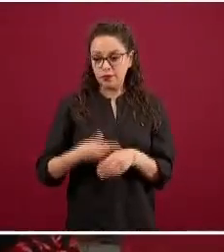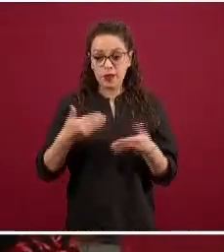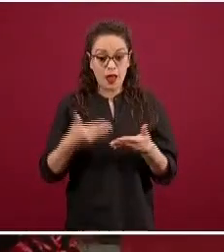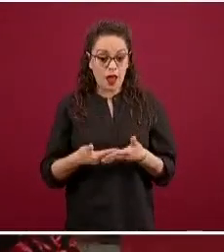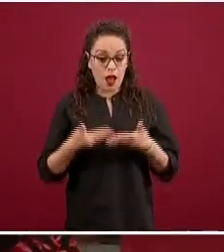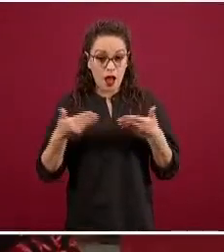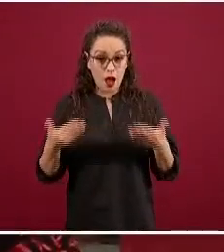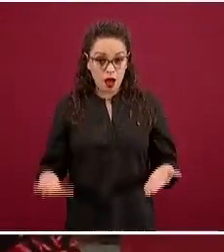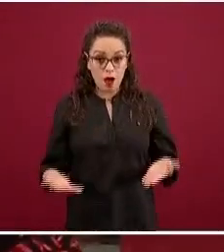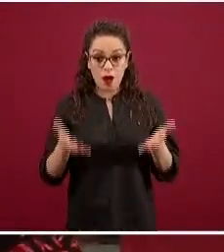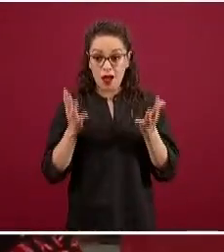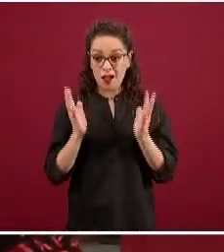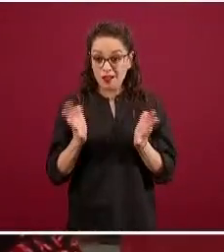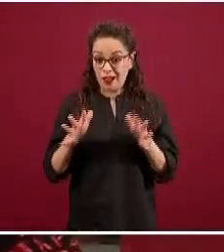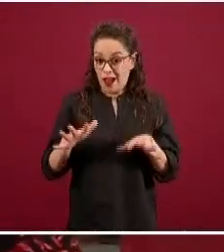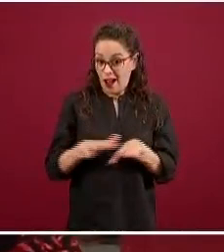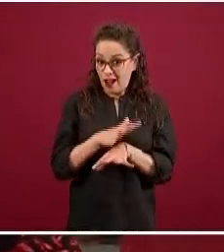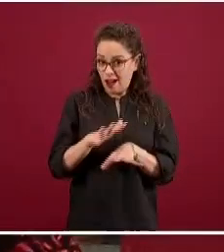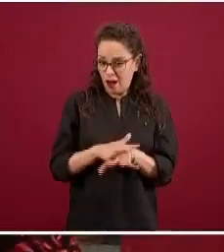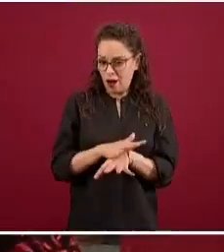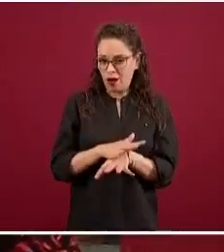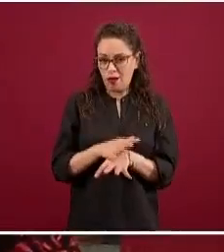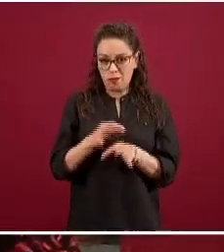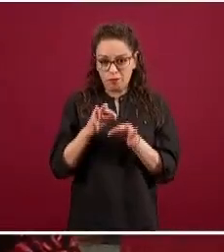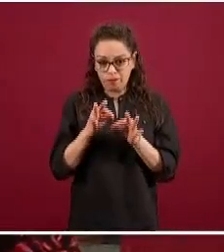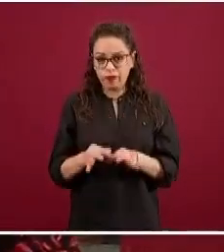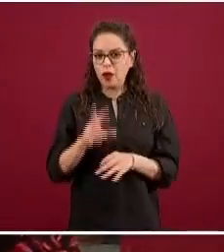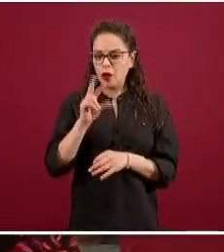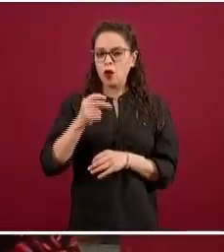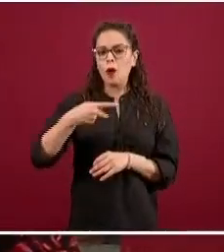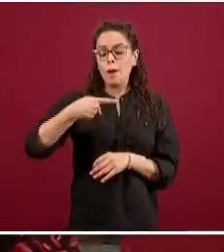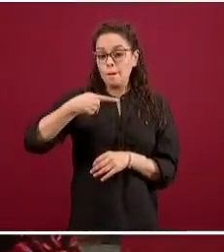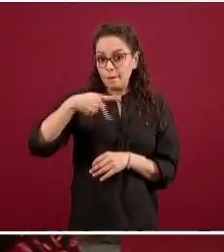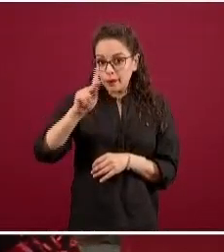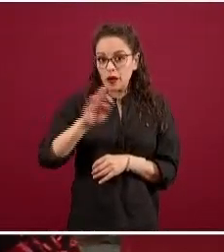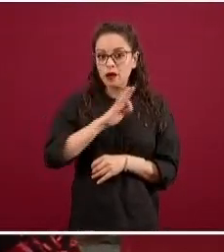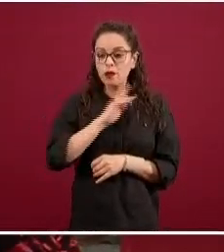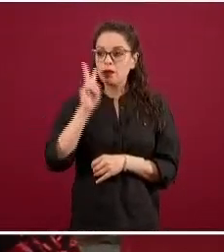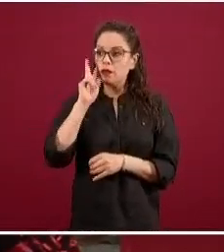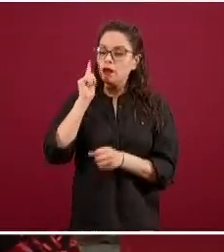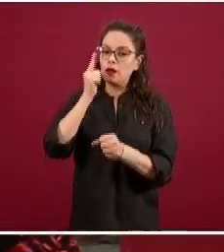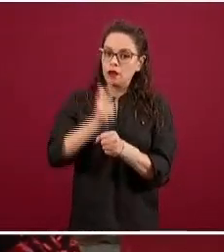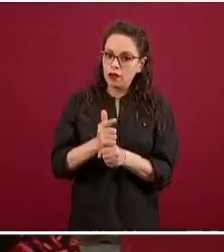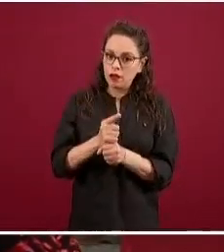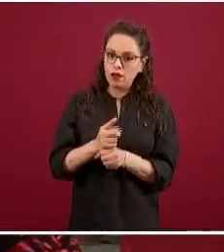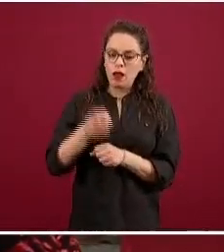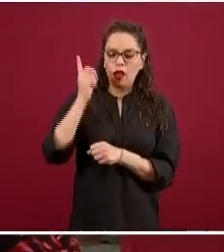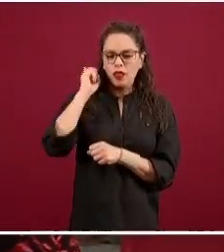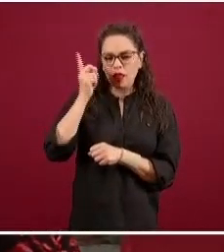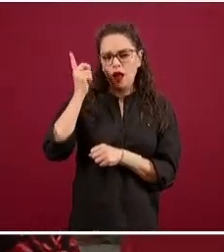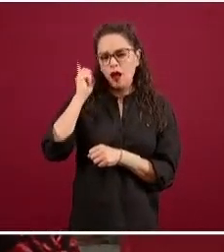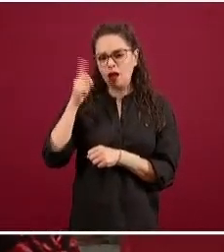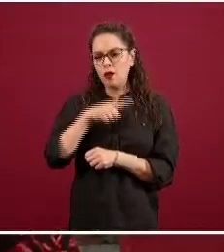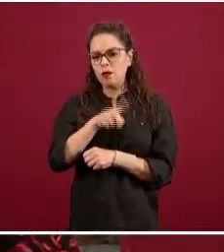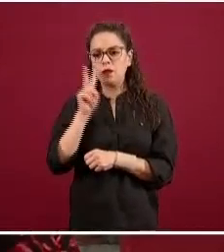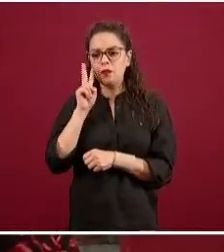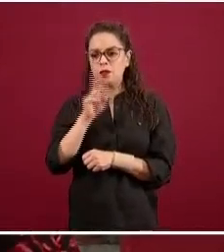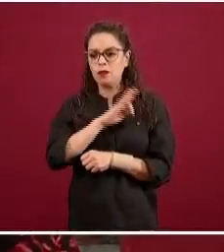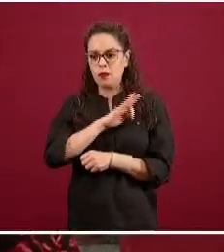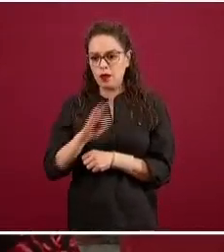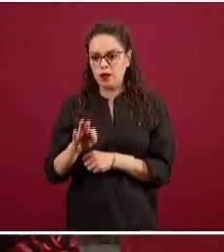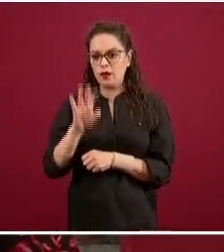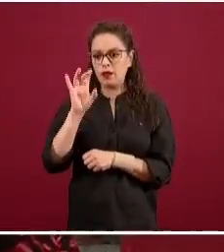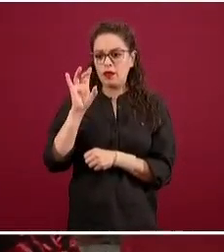está cambiando del todo, pero día con día aparece aquí, ahorita casi 30% de graves y